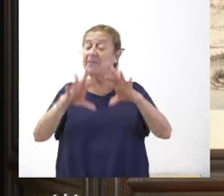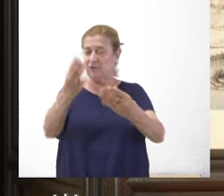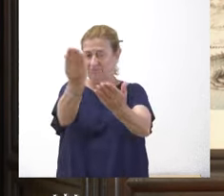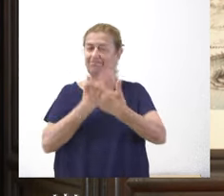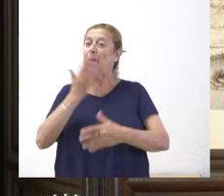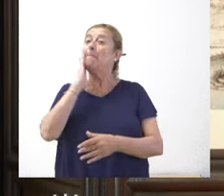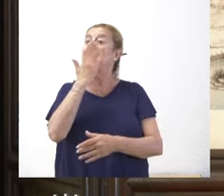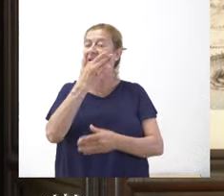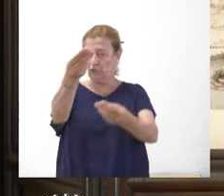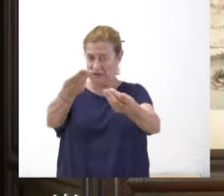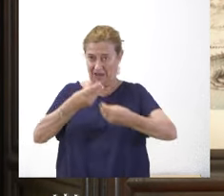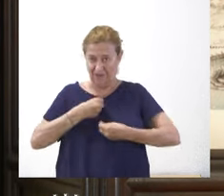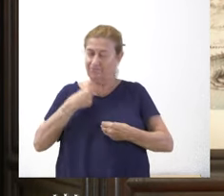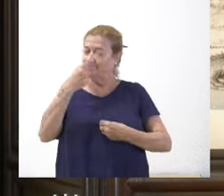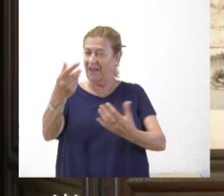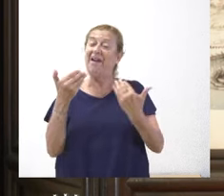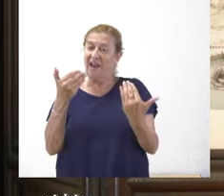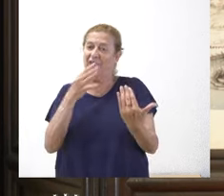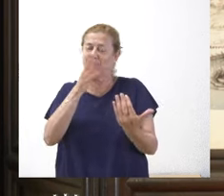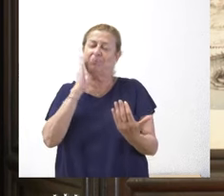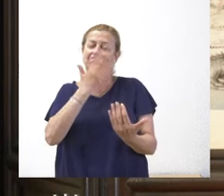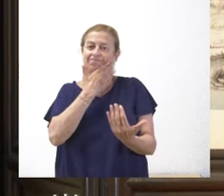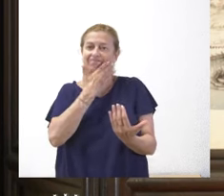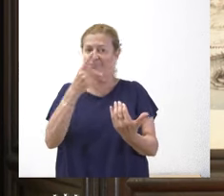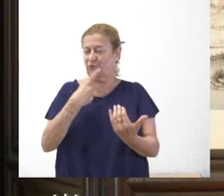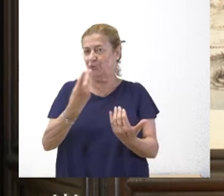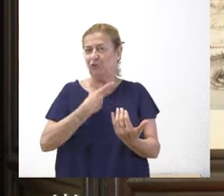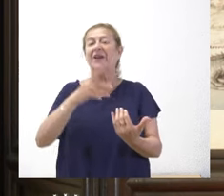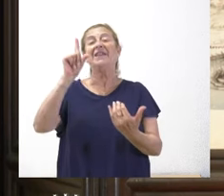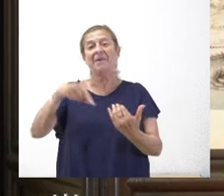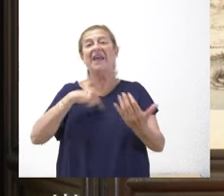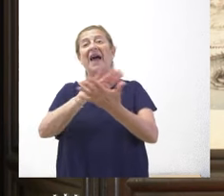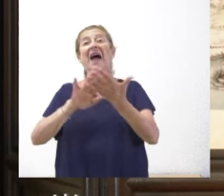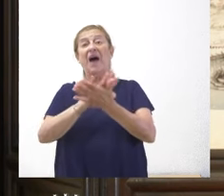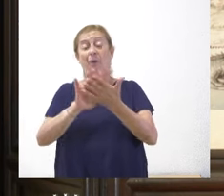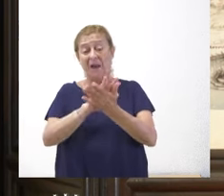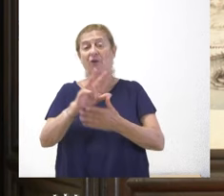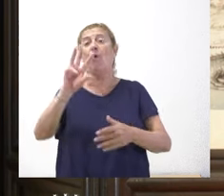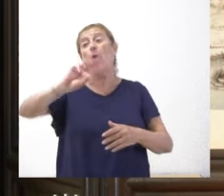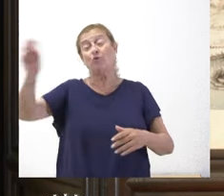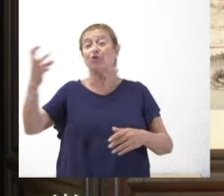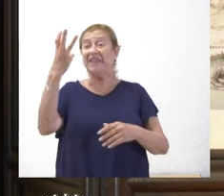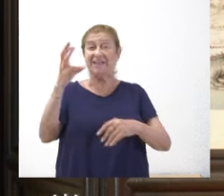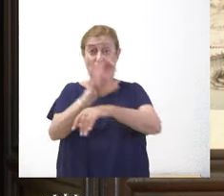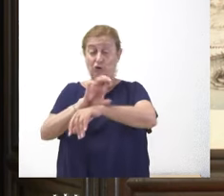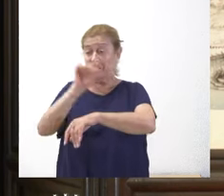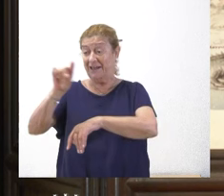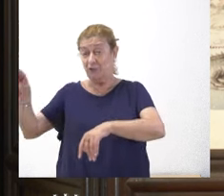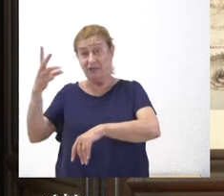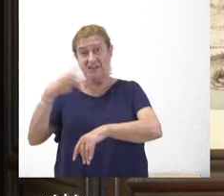personalmente Se lo agradezco eh he hablado con los otros tres consejeros